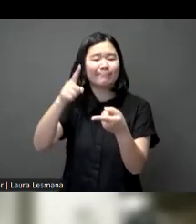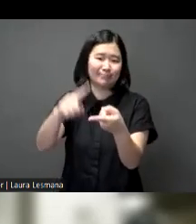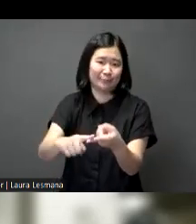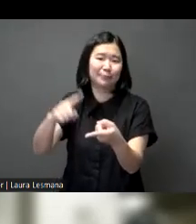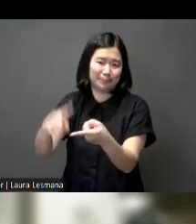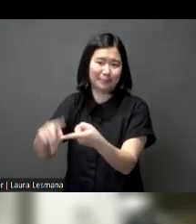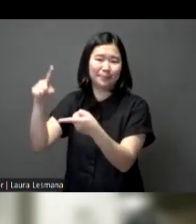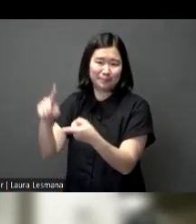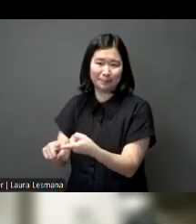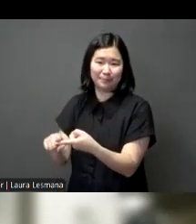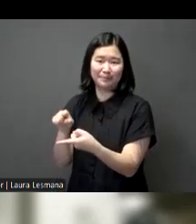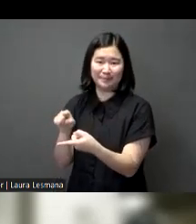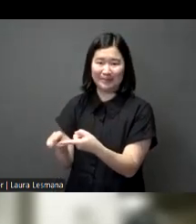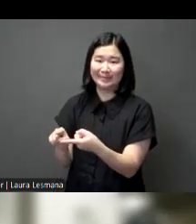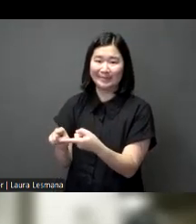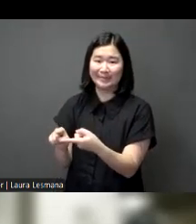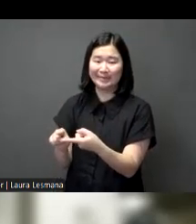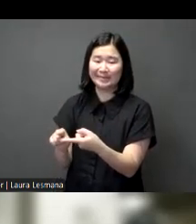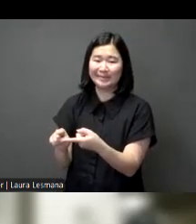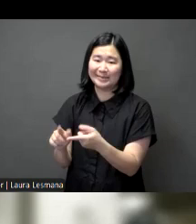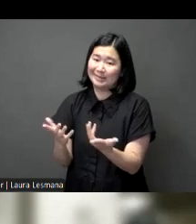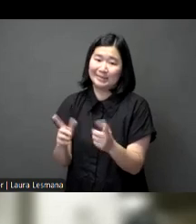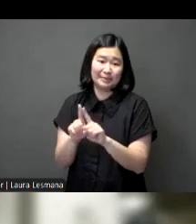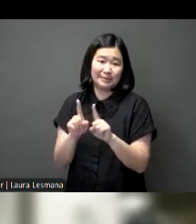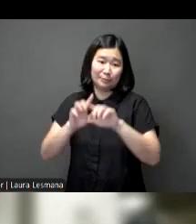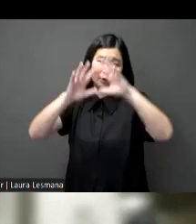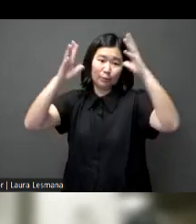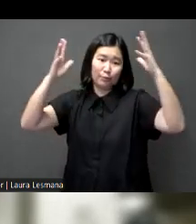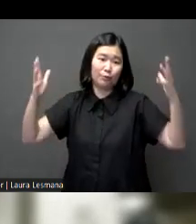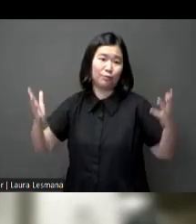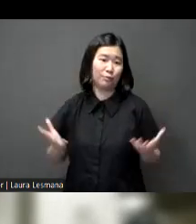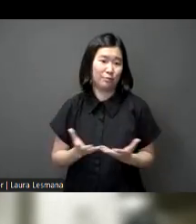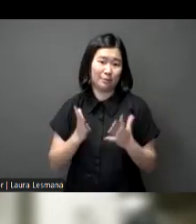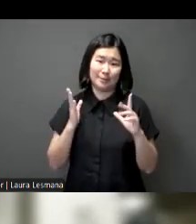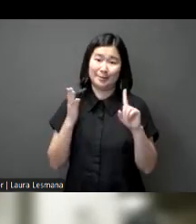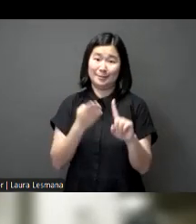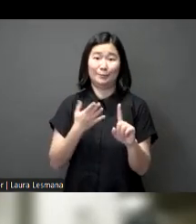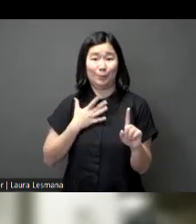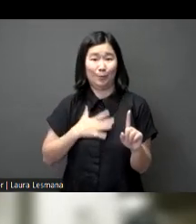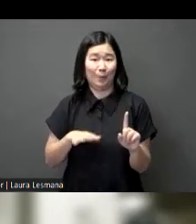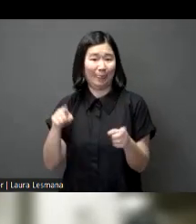nuevos casos y también mortalidad relacionada a esta enfermedad.